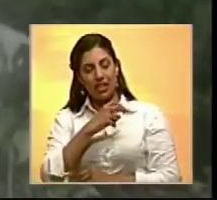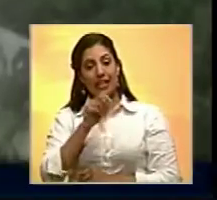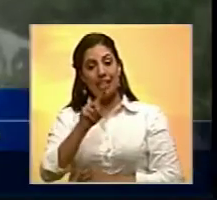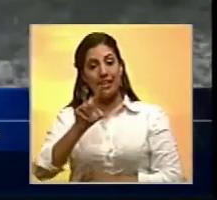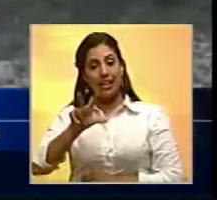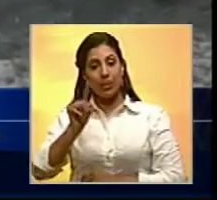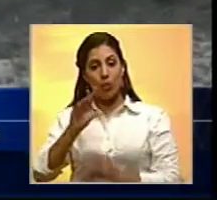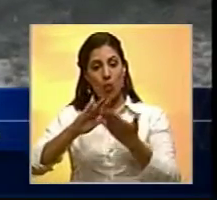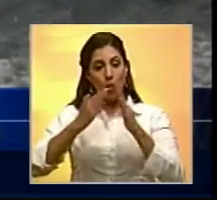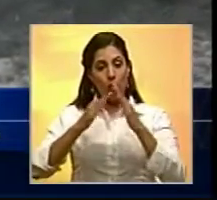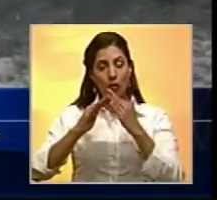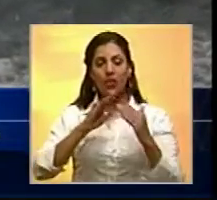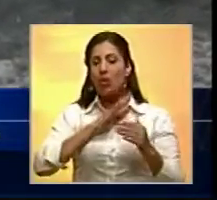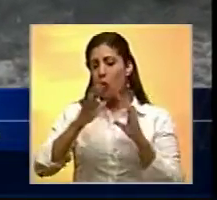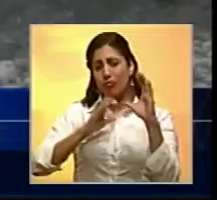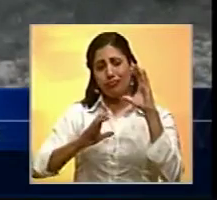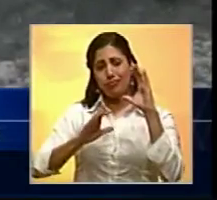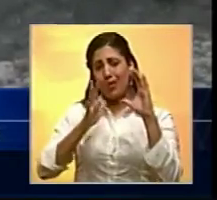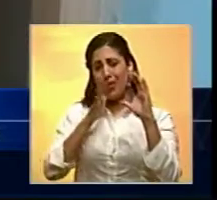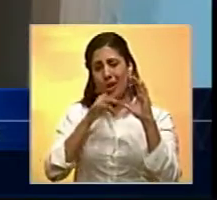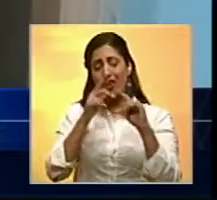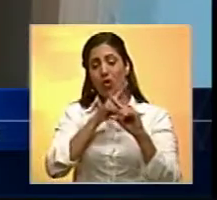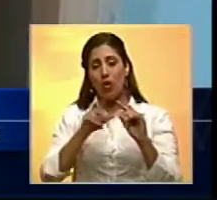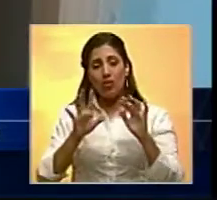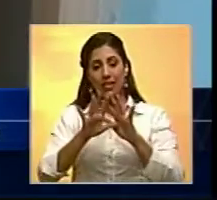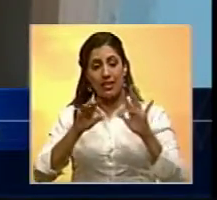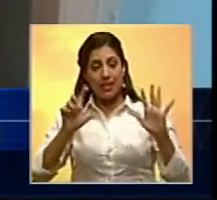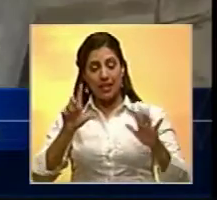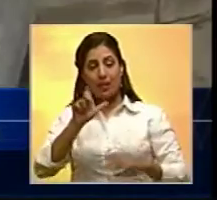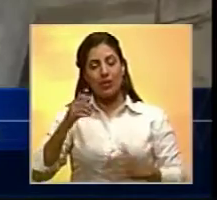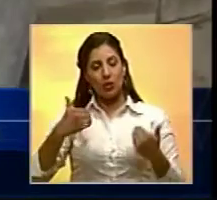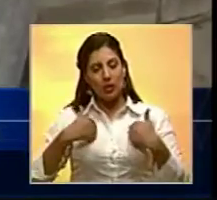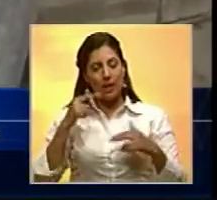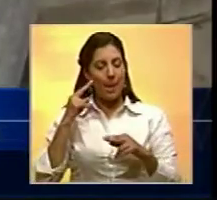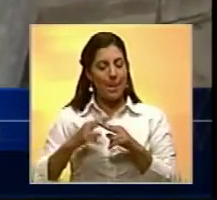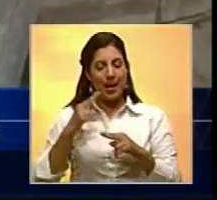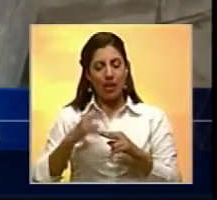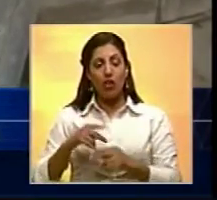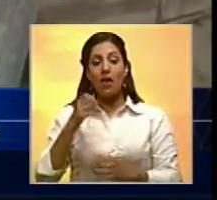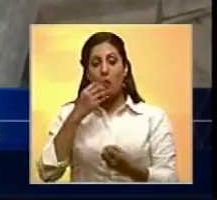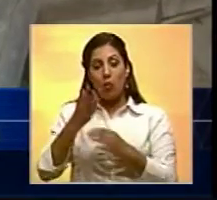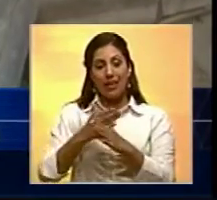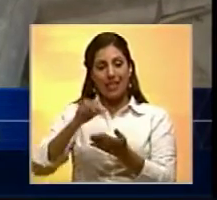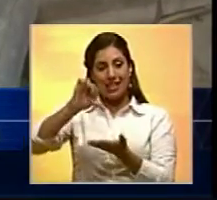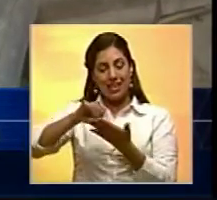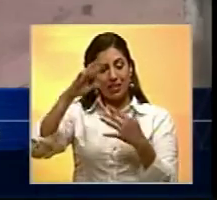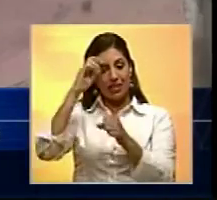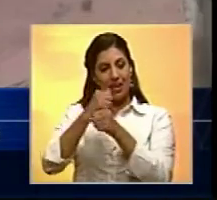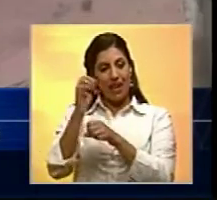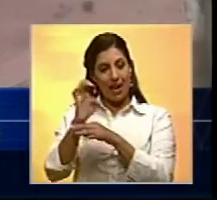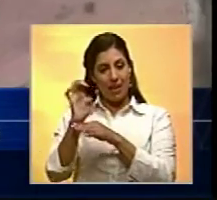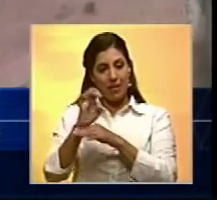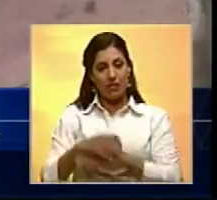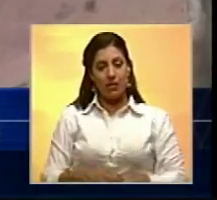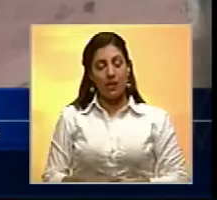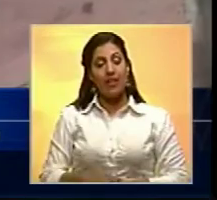131 comunidades se encuentran incomunicadas y otras 17 presentan riesgos, según indicó el Centro de Operaciones de Emergencias. 50